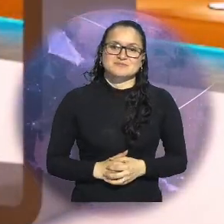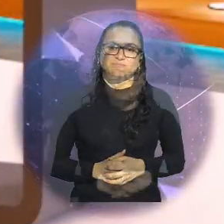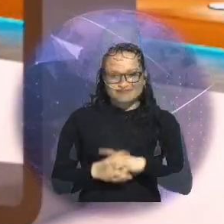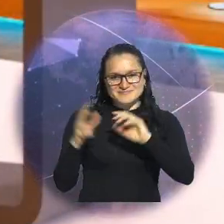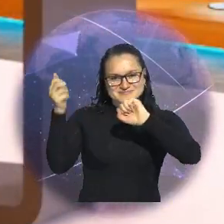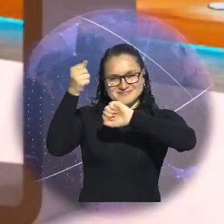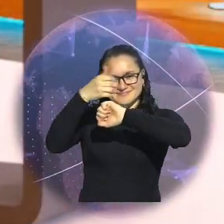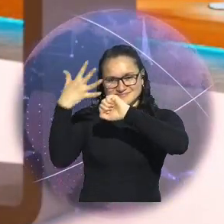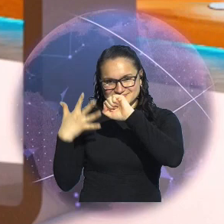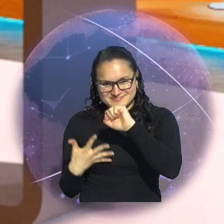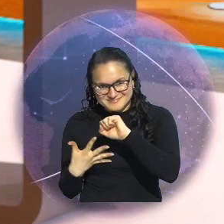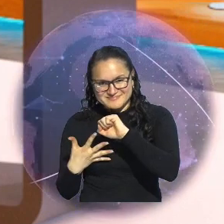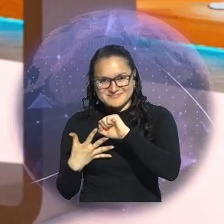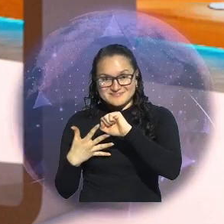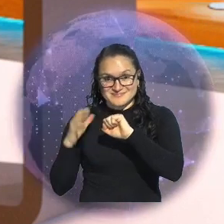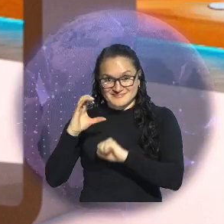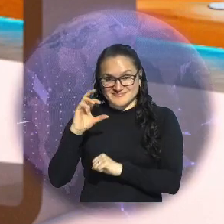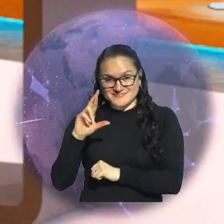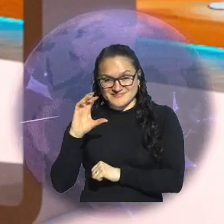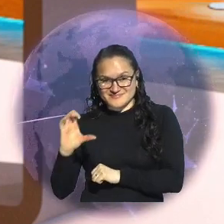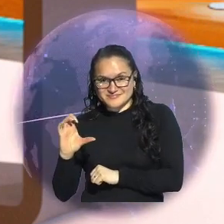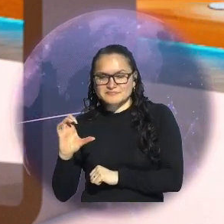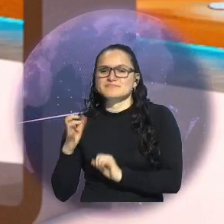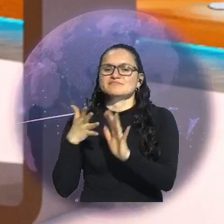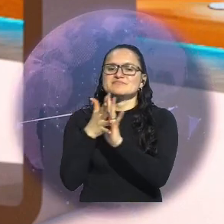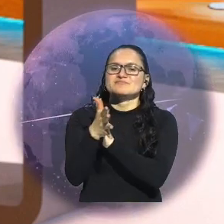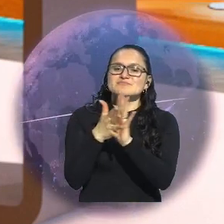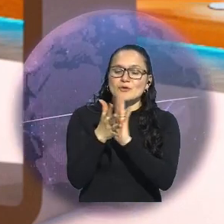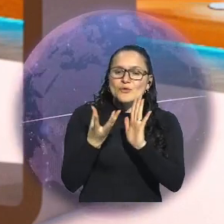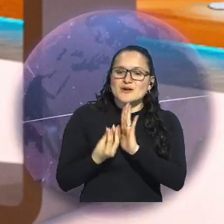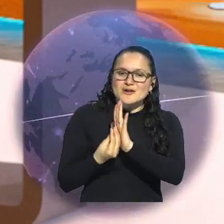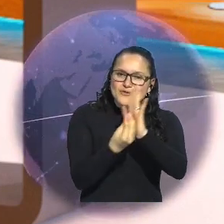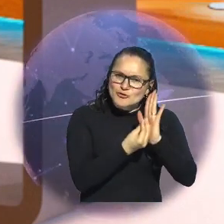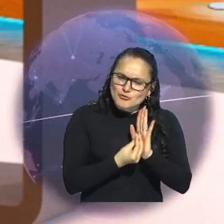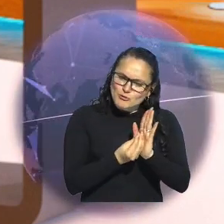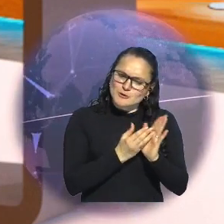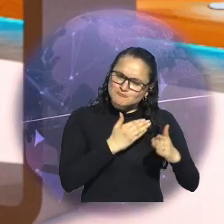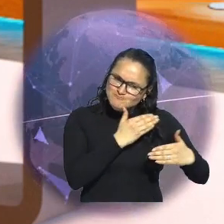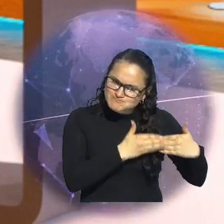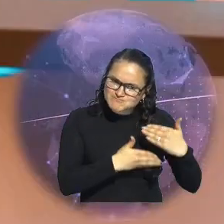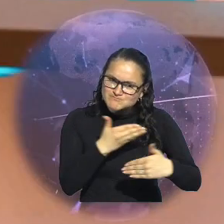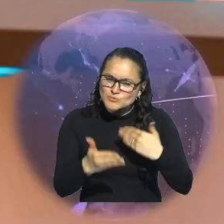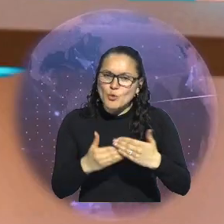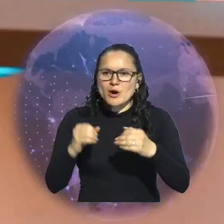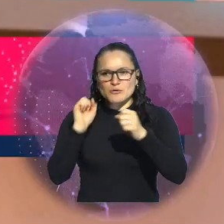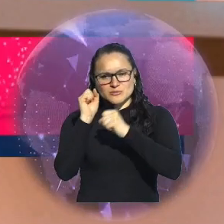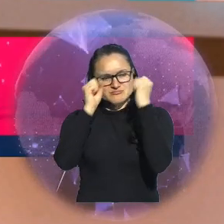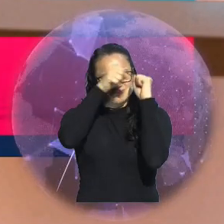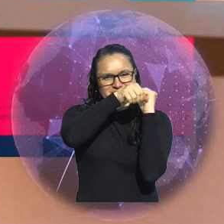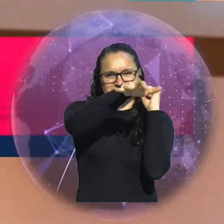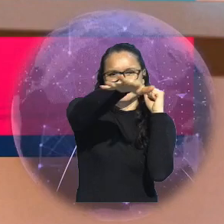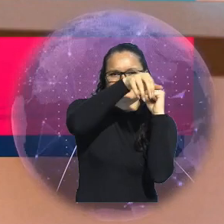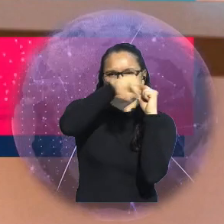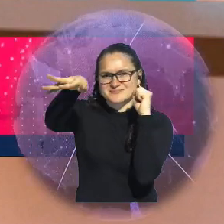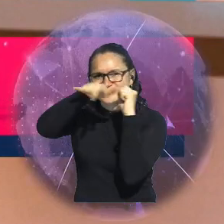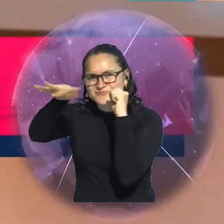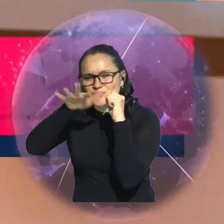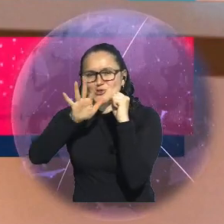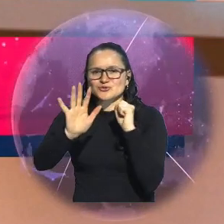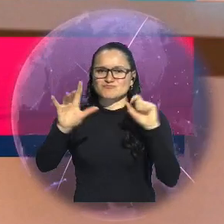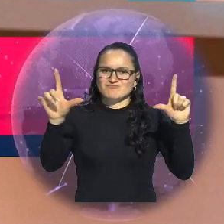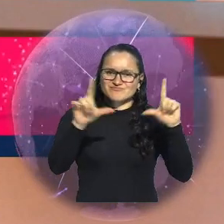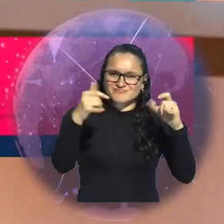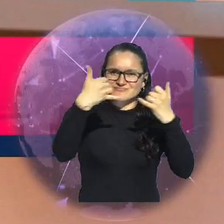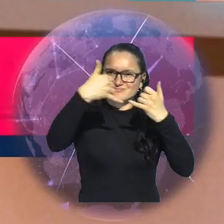de comunicaciones crc publica el código de buenas prácticas para el despliegue de infraestructura de telecomunicaciones versión 2020